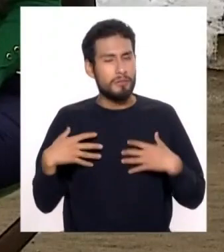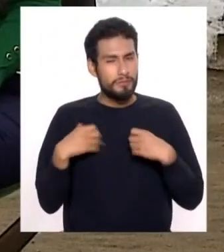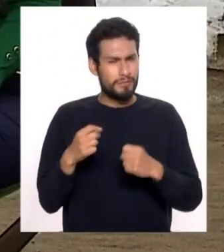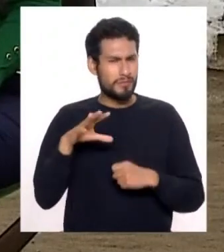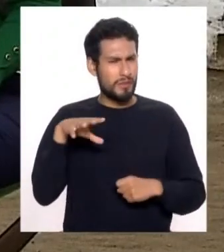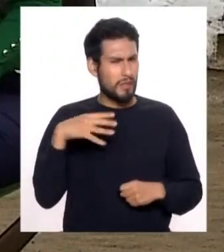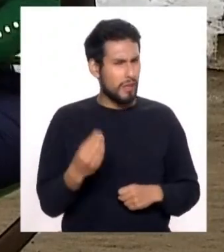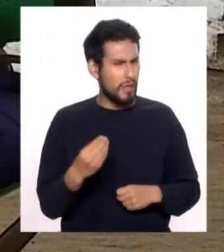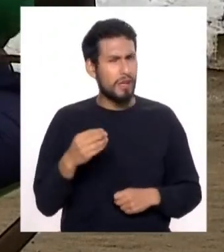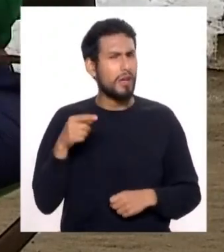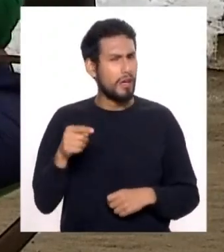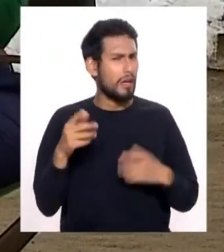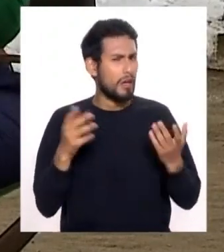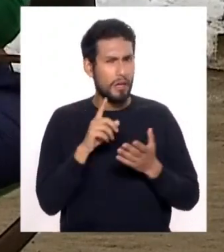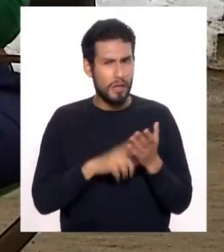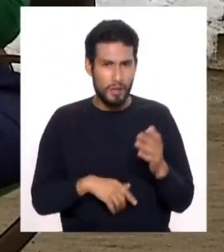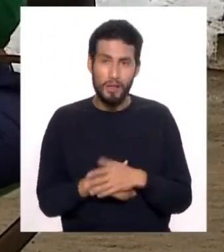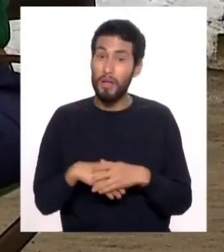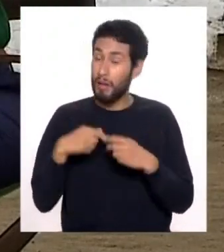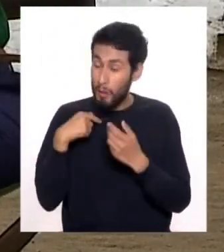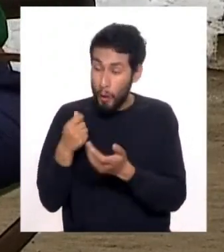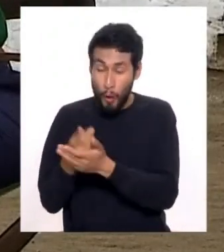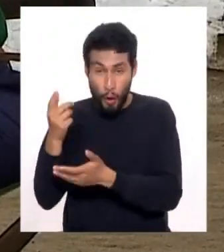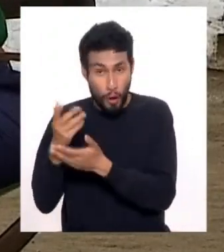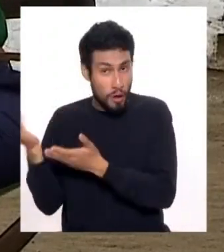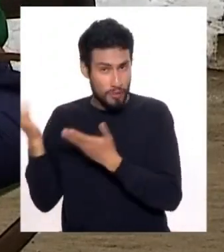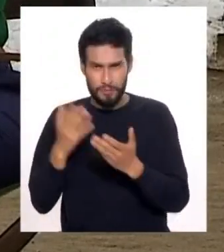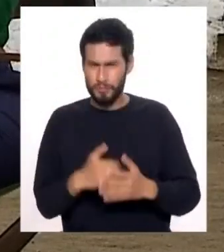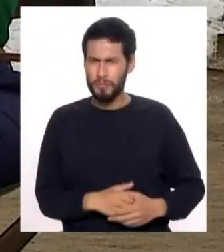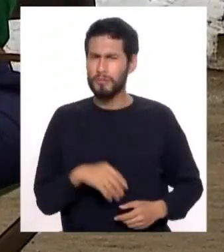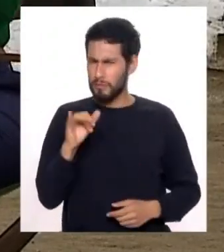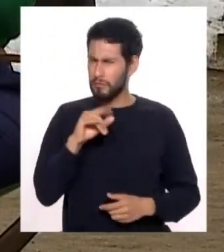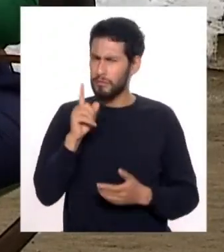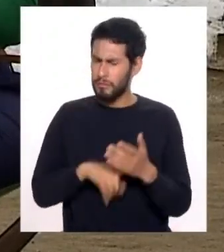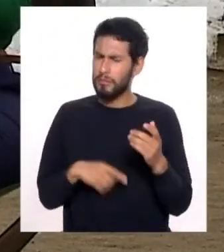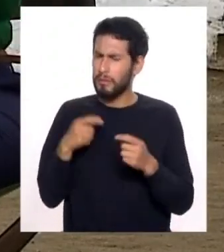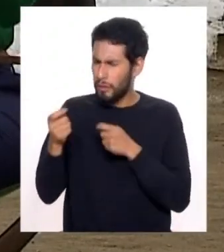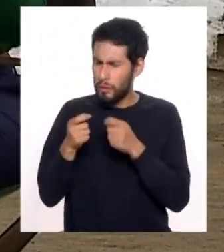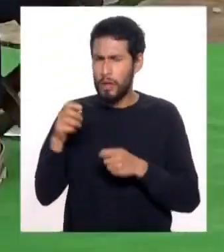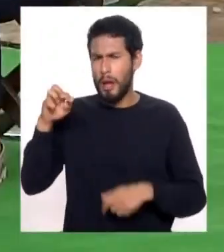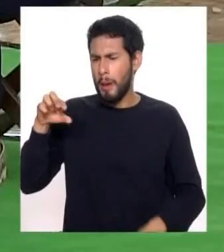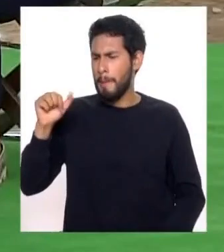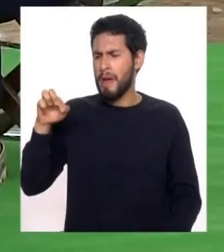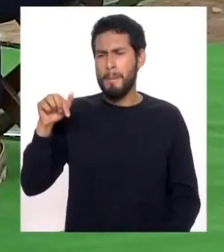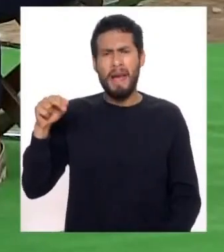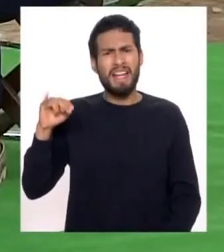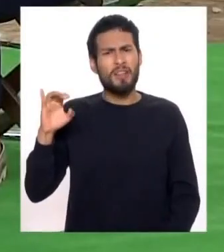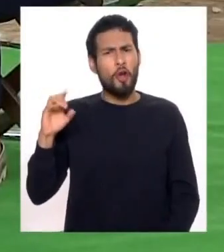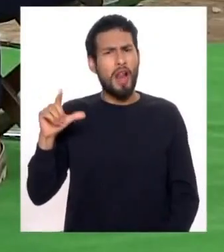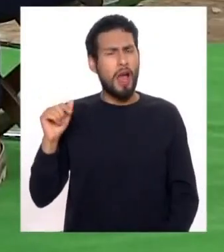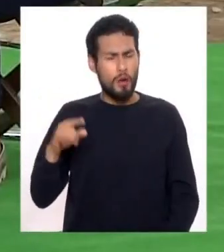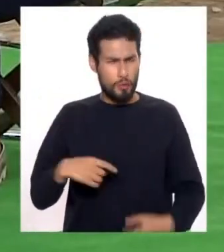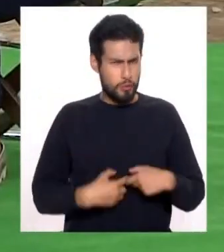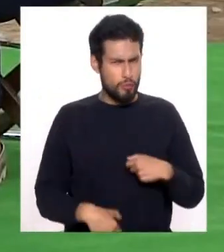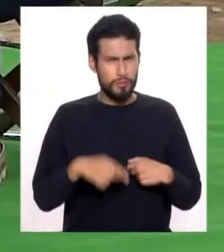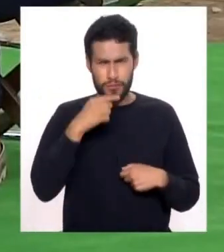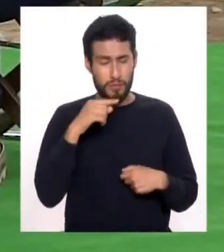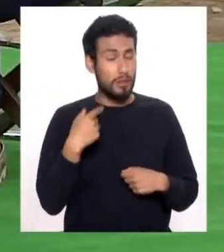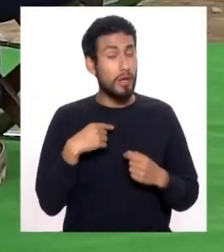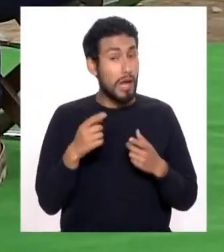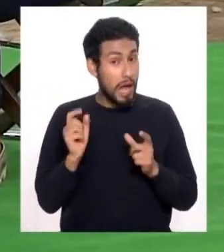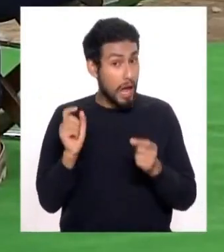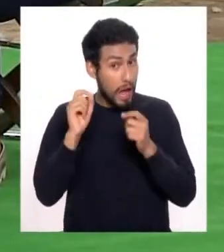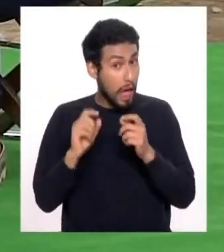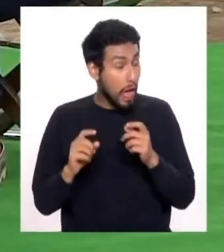esto depende mucho de lo que se compre en el momento, ¿no? Y sobre todo de este control del Papa Nicolau, porque este cáncer no aparece de la noche a la mañana,